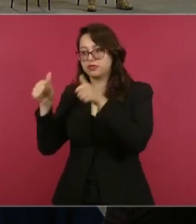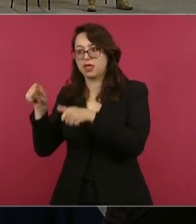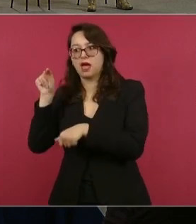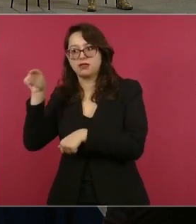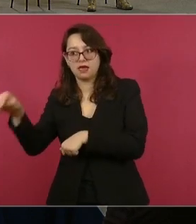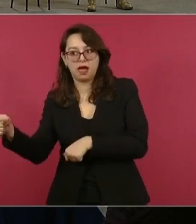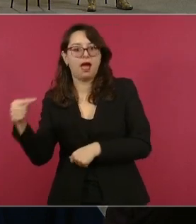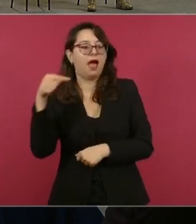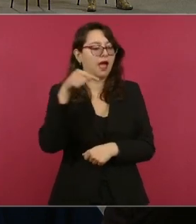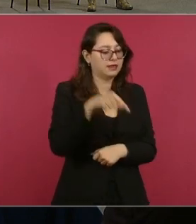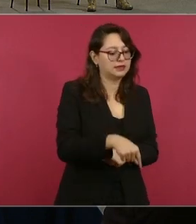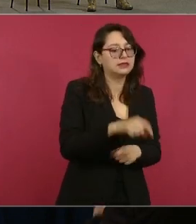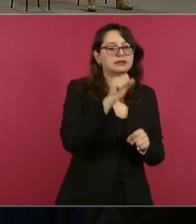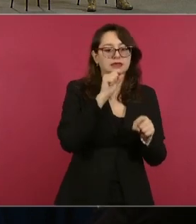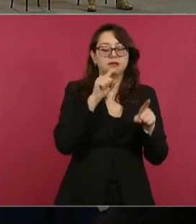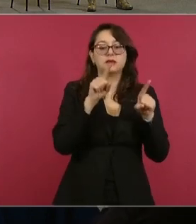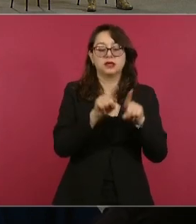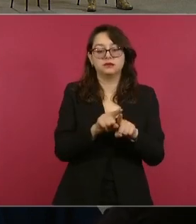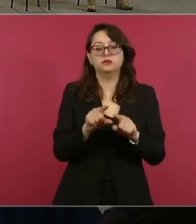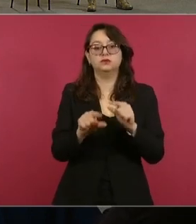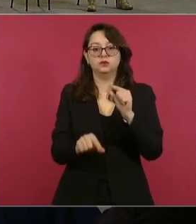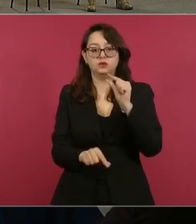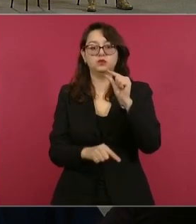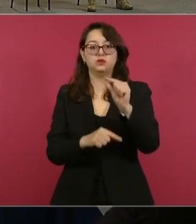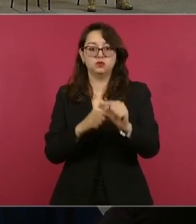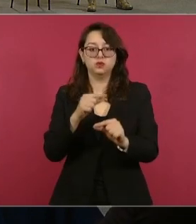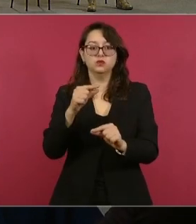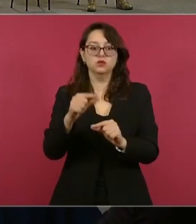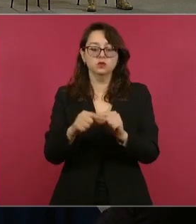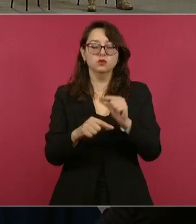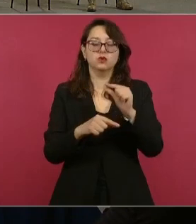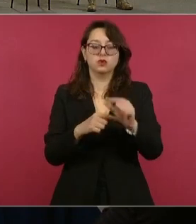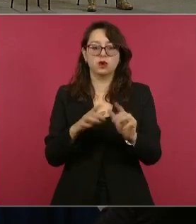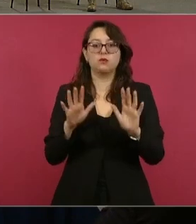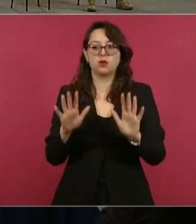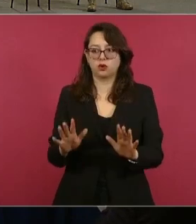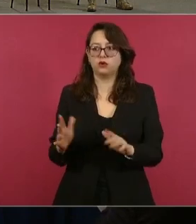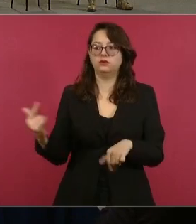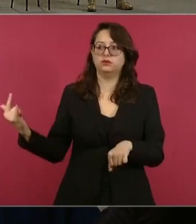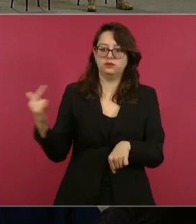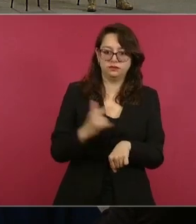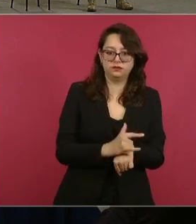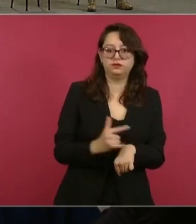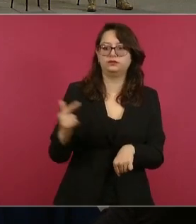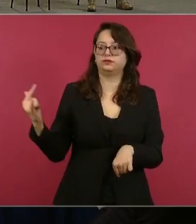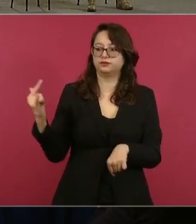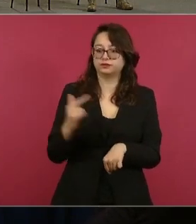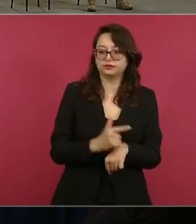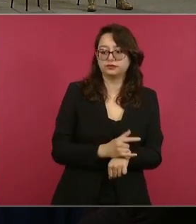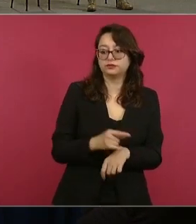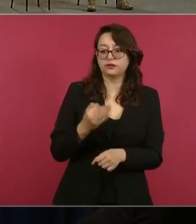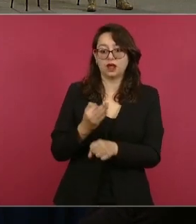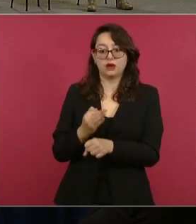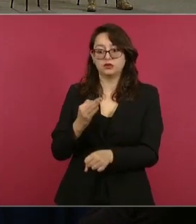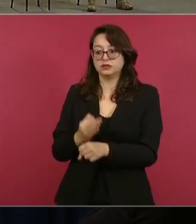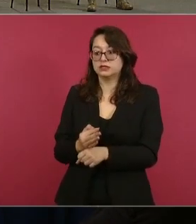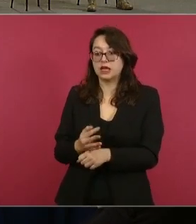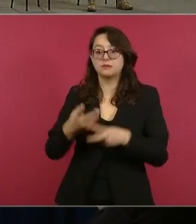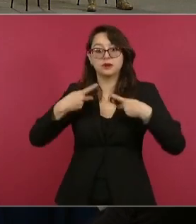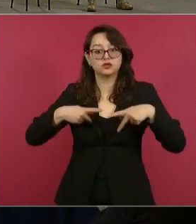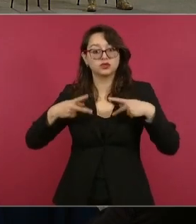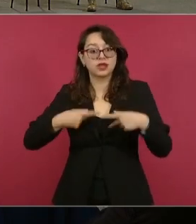vaya yendo a la normalidad y empiezan a llegar el personal civil que labora ahí, pues se les va a ir pasando toda el área de ahí, toda